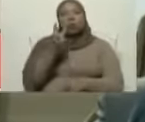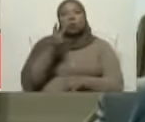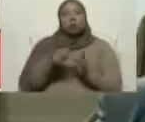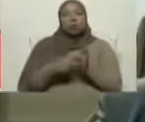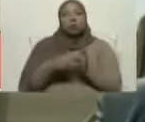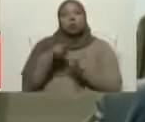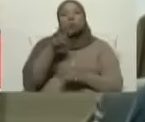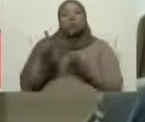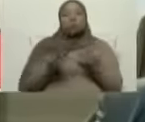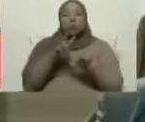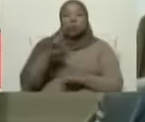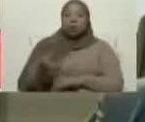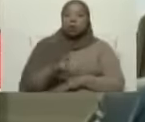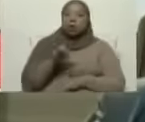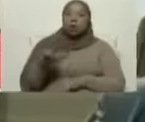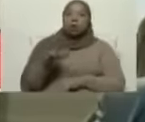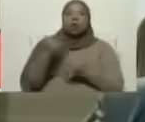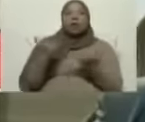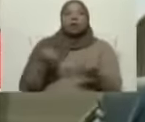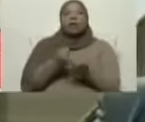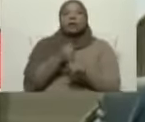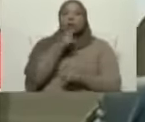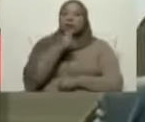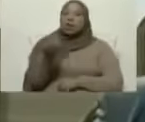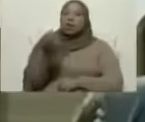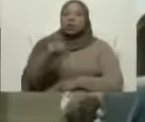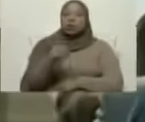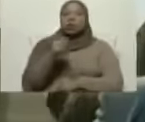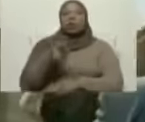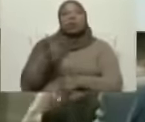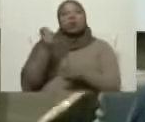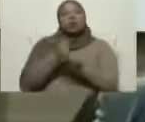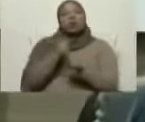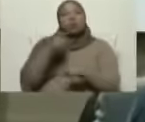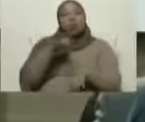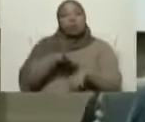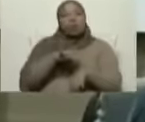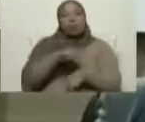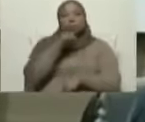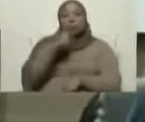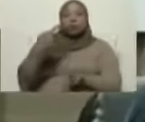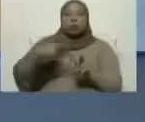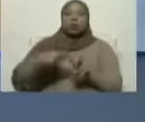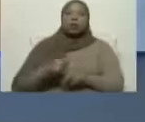el 28 de julio. Es parte de la información que nosotros podemos aportar a esta hora y con ella retornamos al contacto.